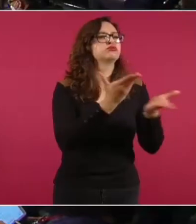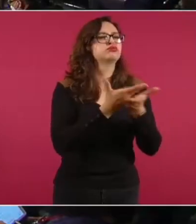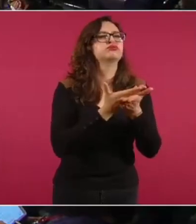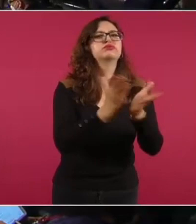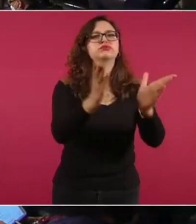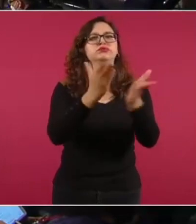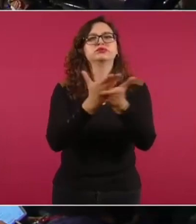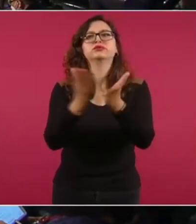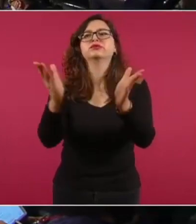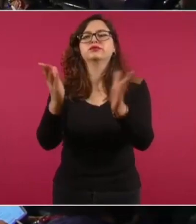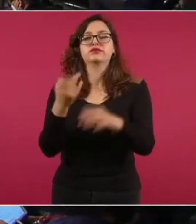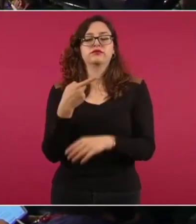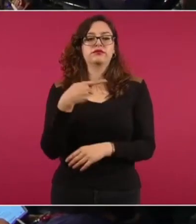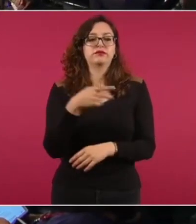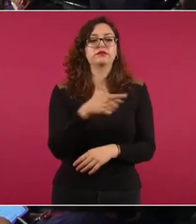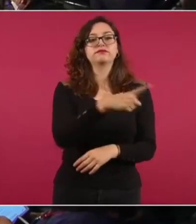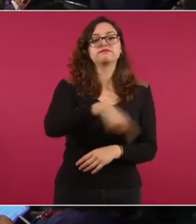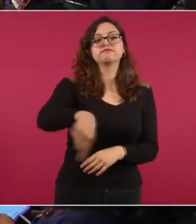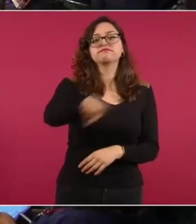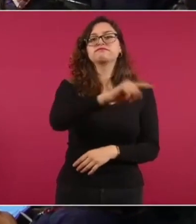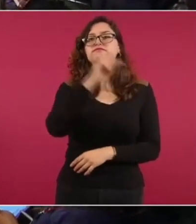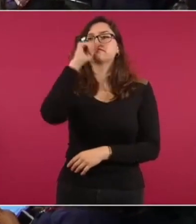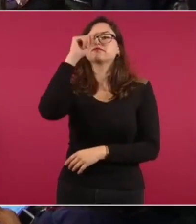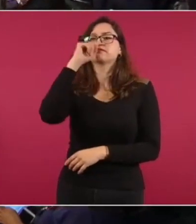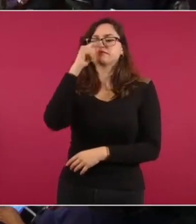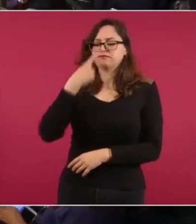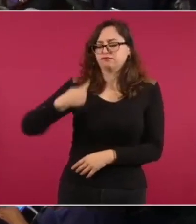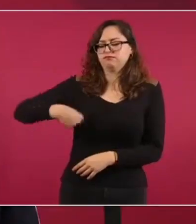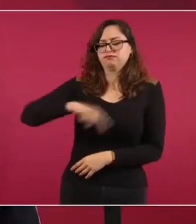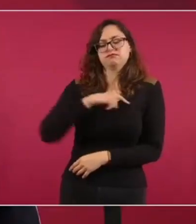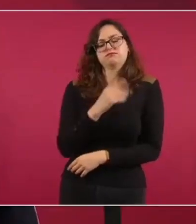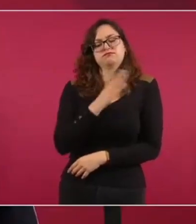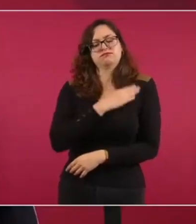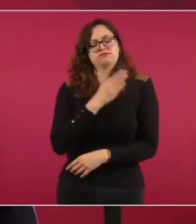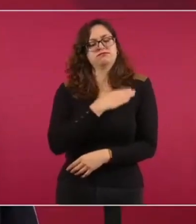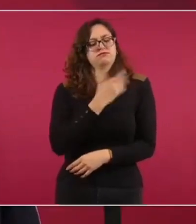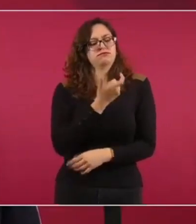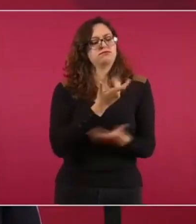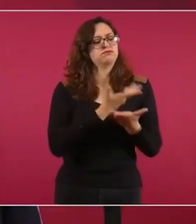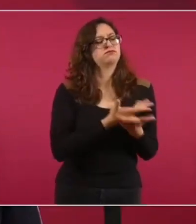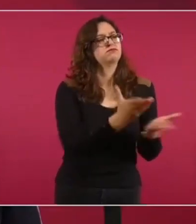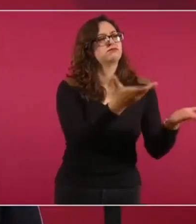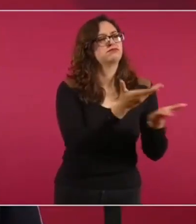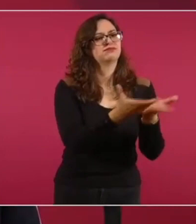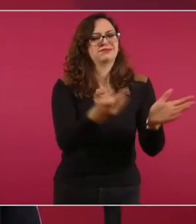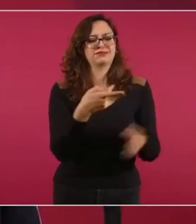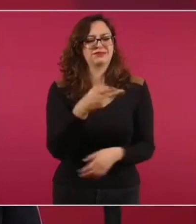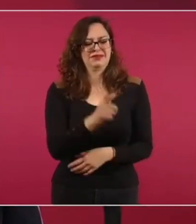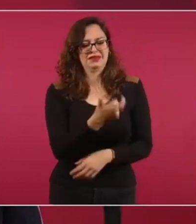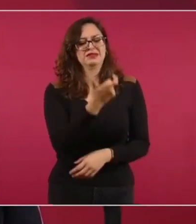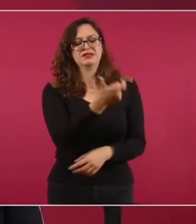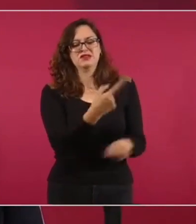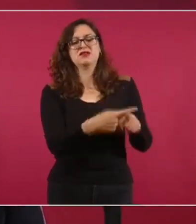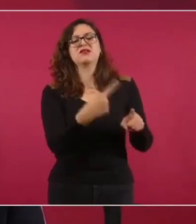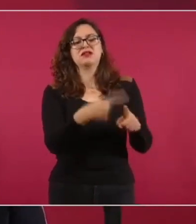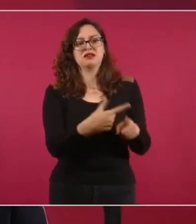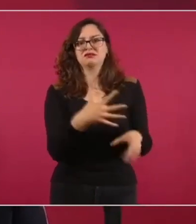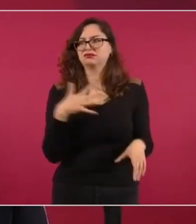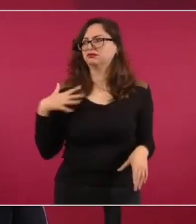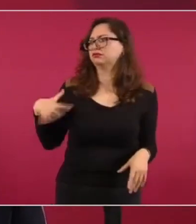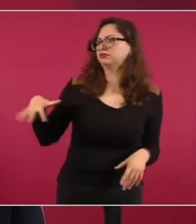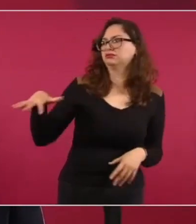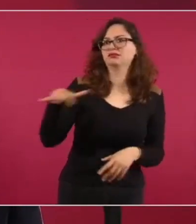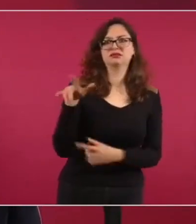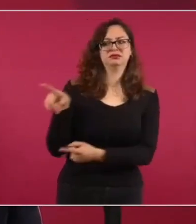de todos, y considerando